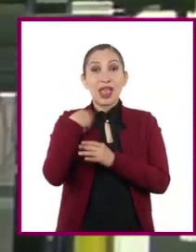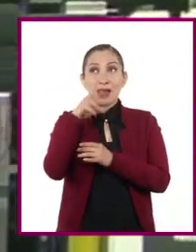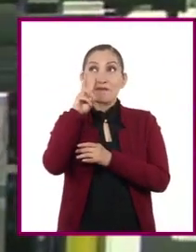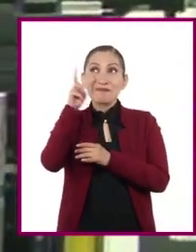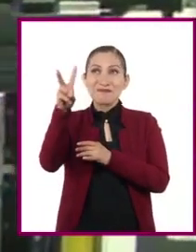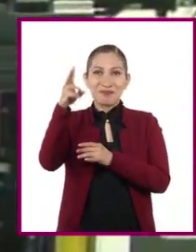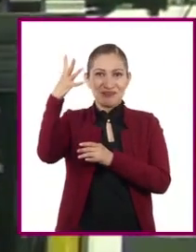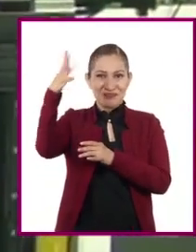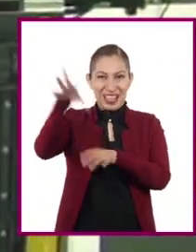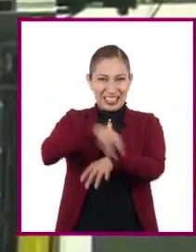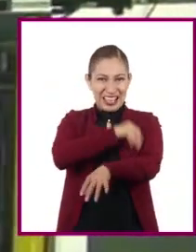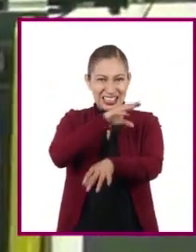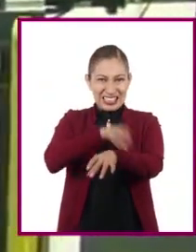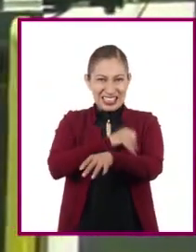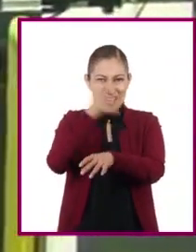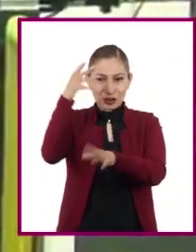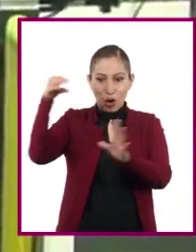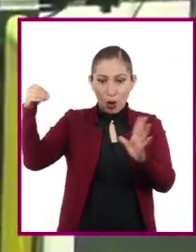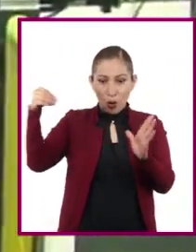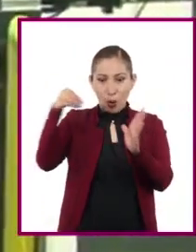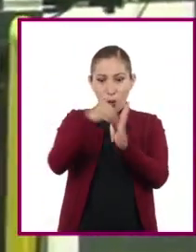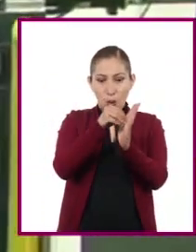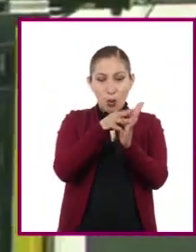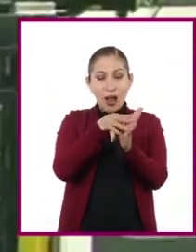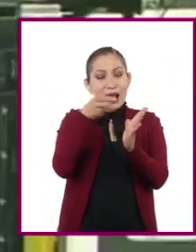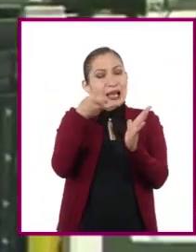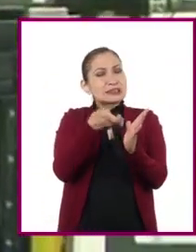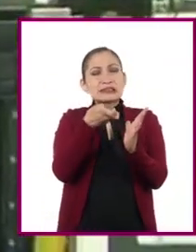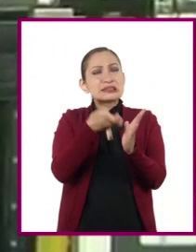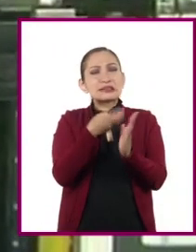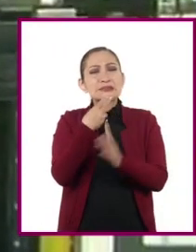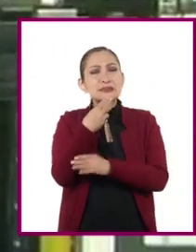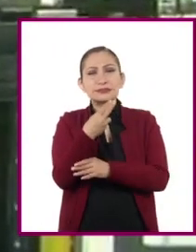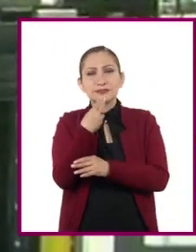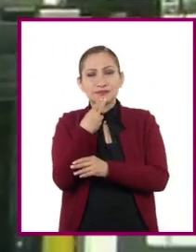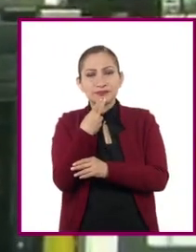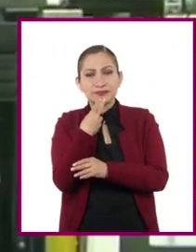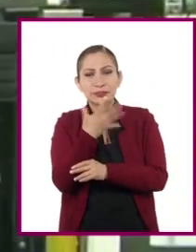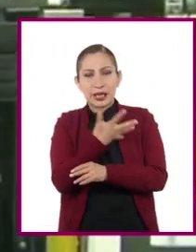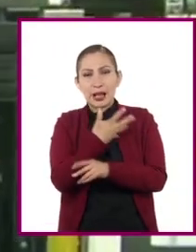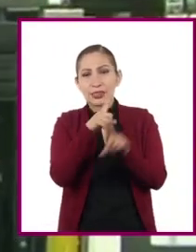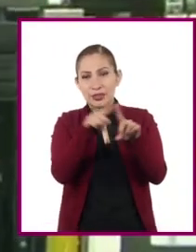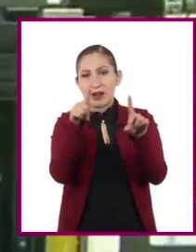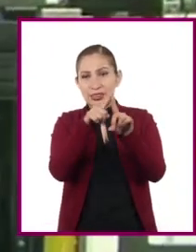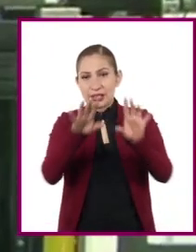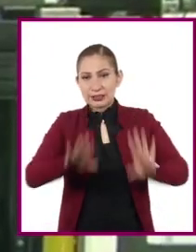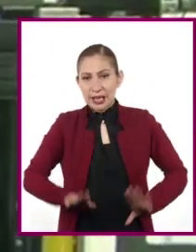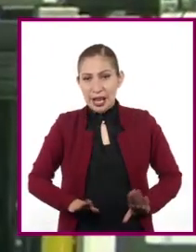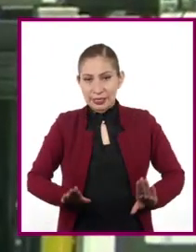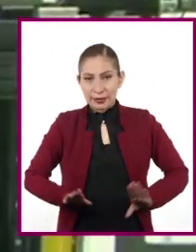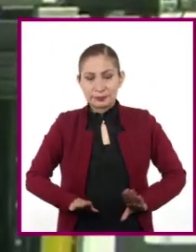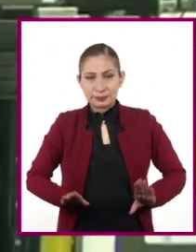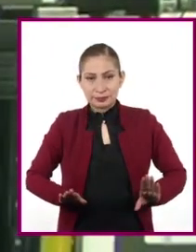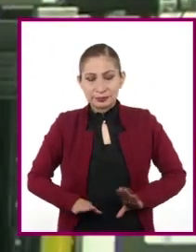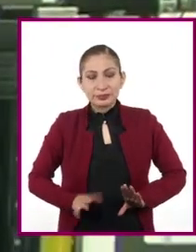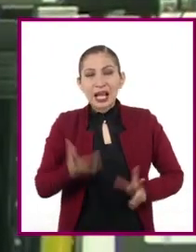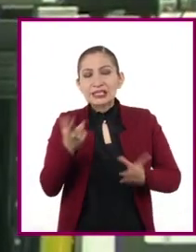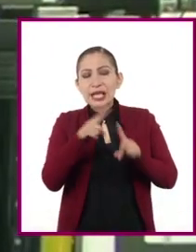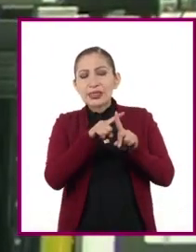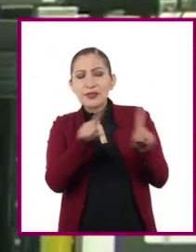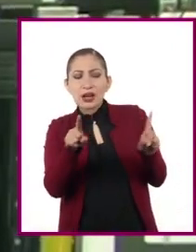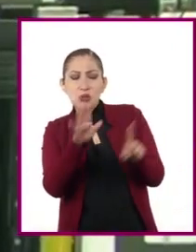hemos desarrollado es un horno que tiene varias características que lo